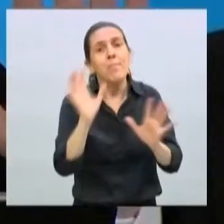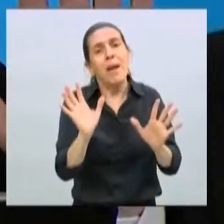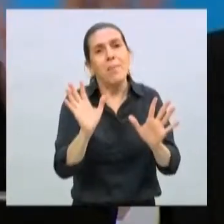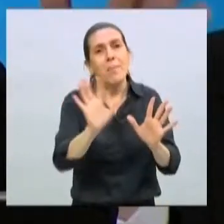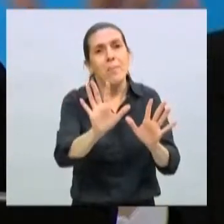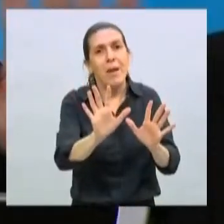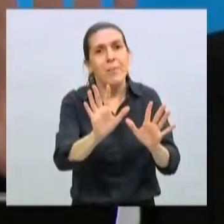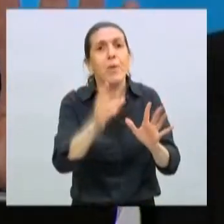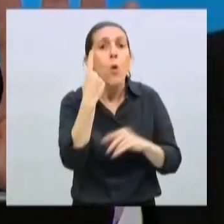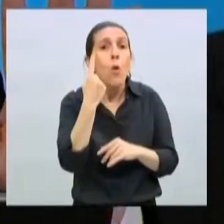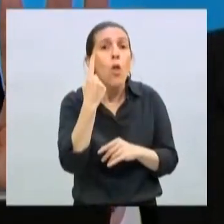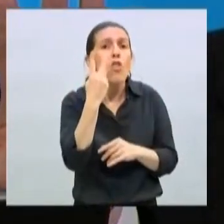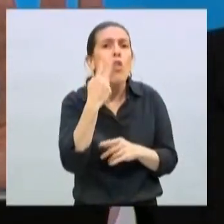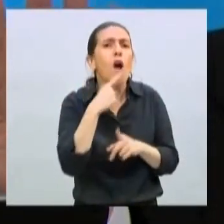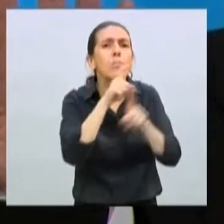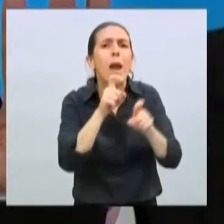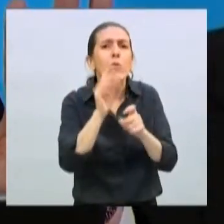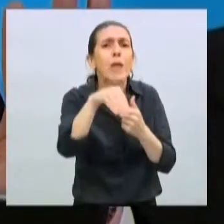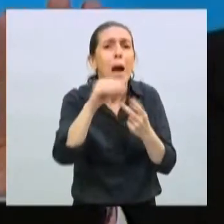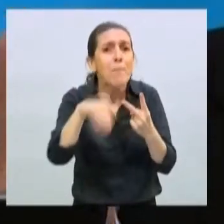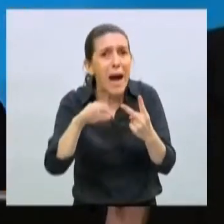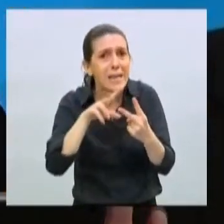Esperen. Hagamos dos preguntas más.